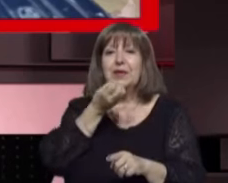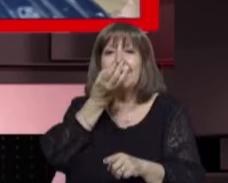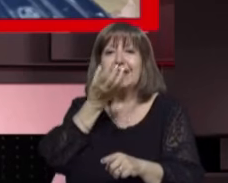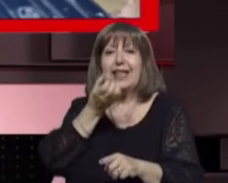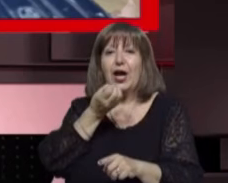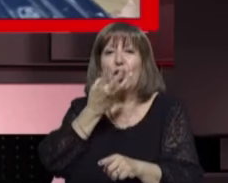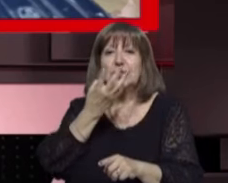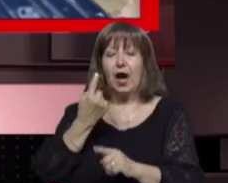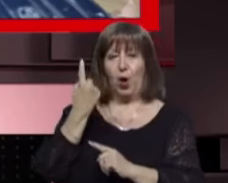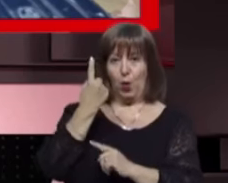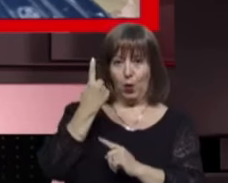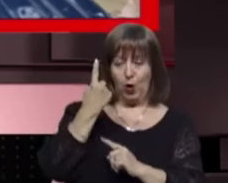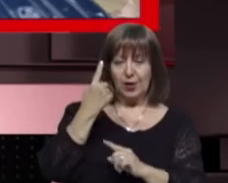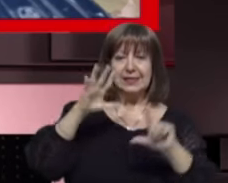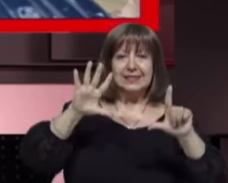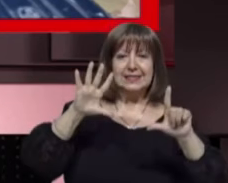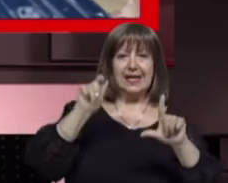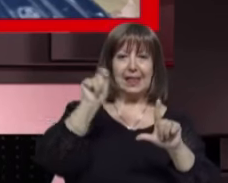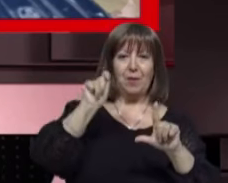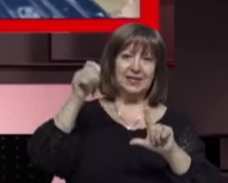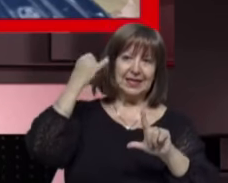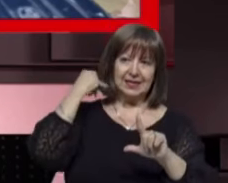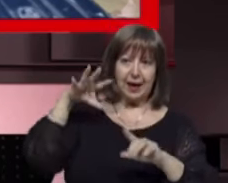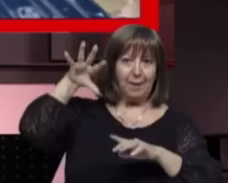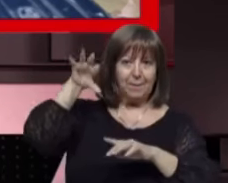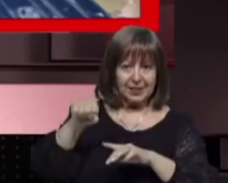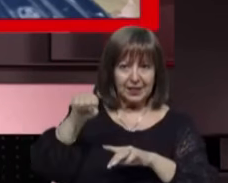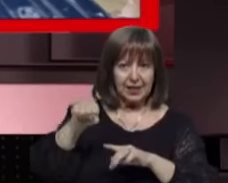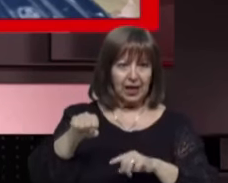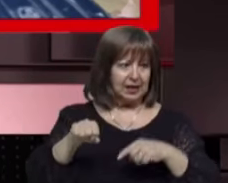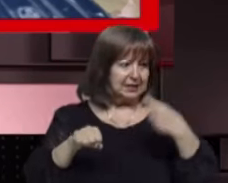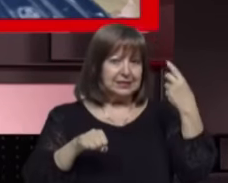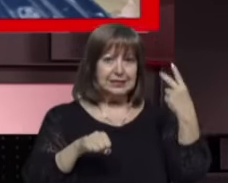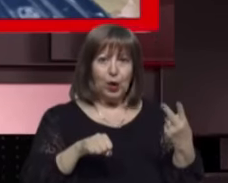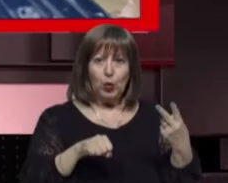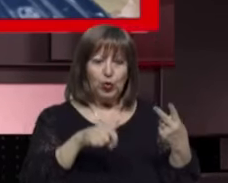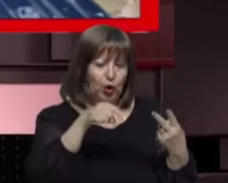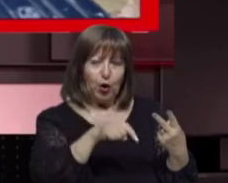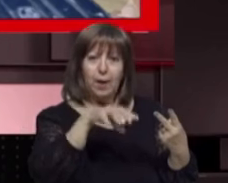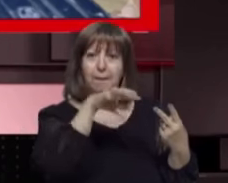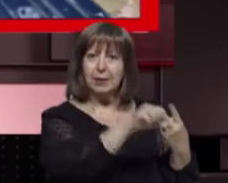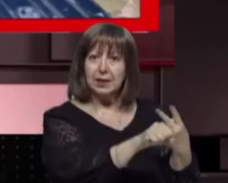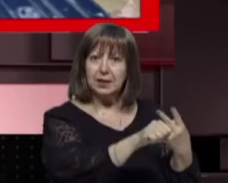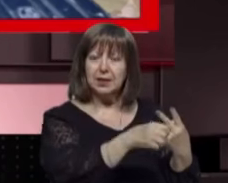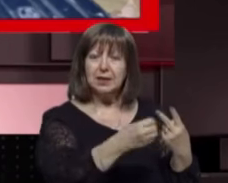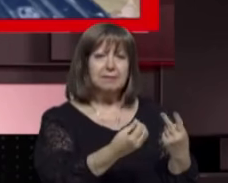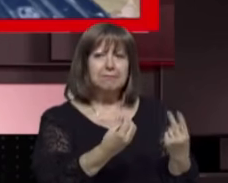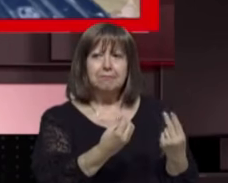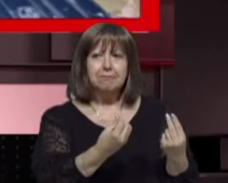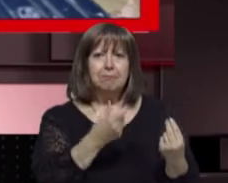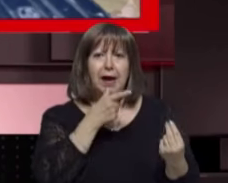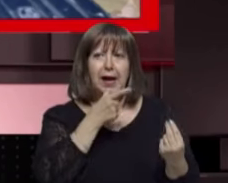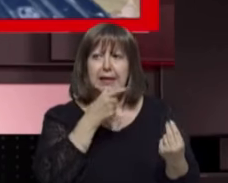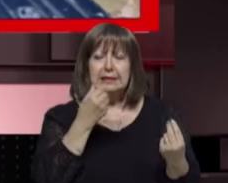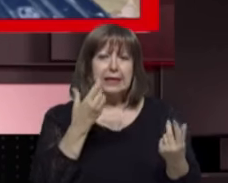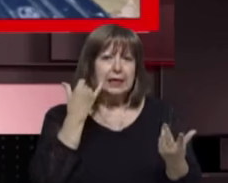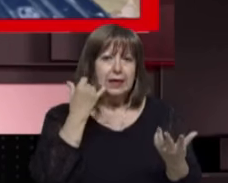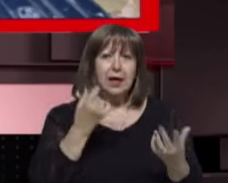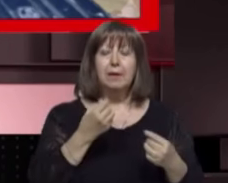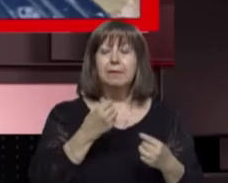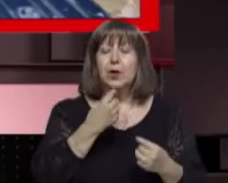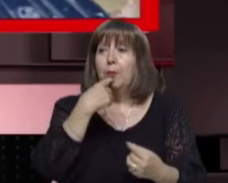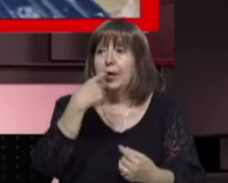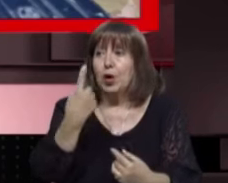las averiguaciones pertinentes para ver si podemos dar con la procedencia de los animales. ¿Y cuáles son las características principales? ¿Es